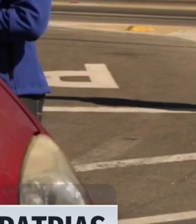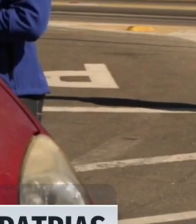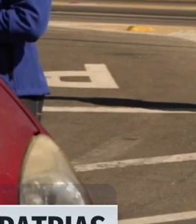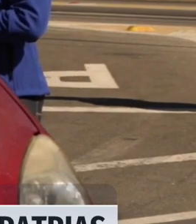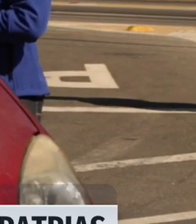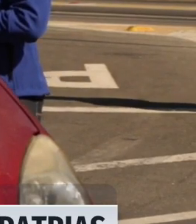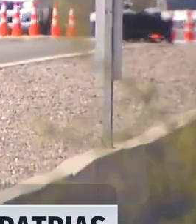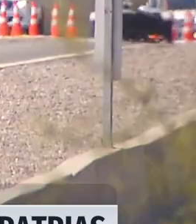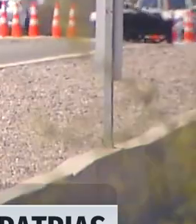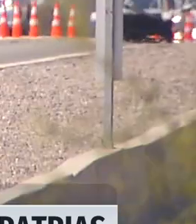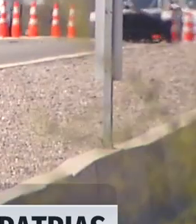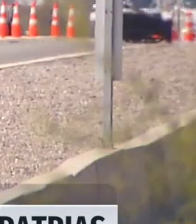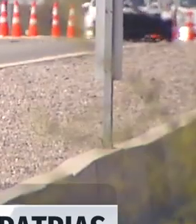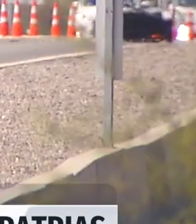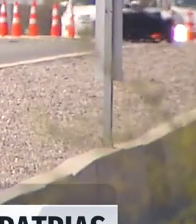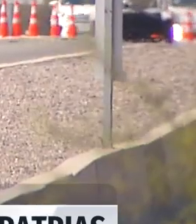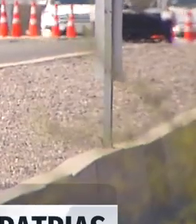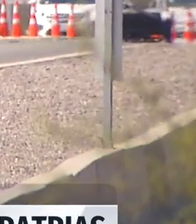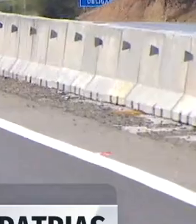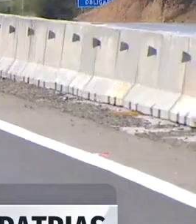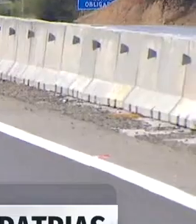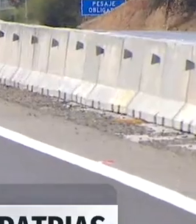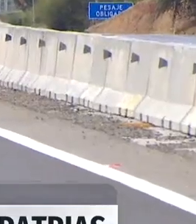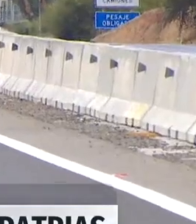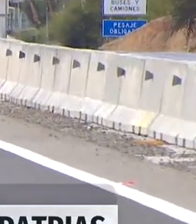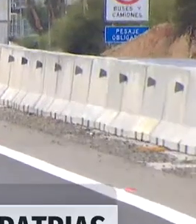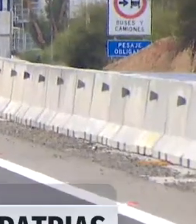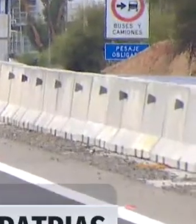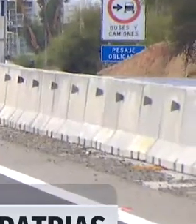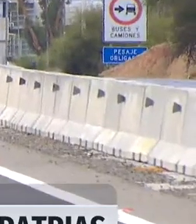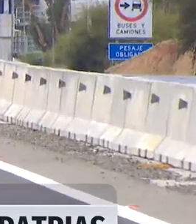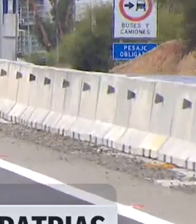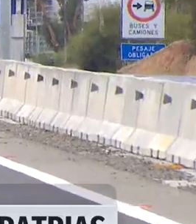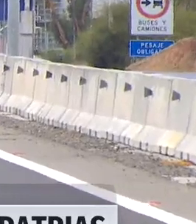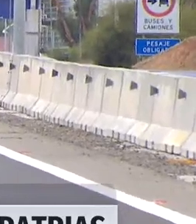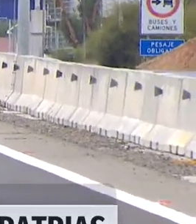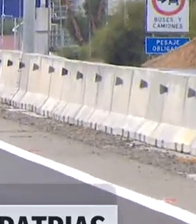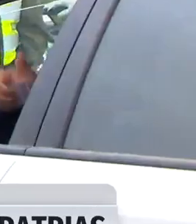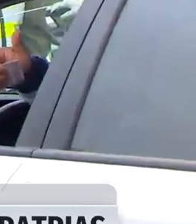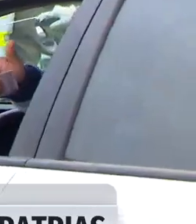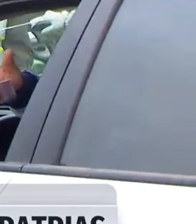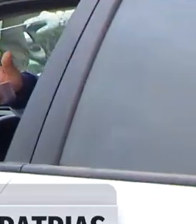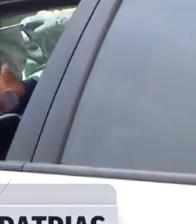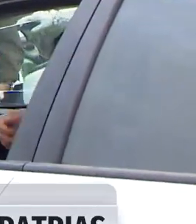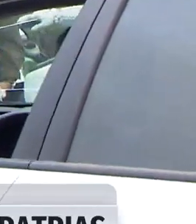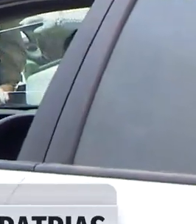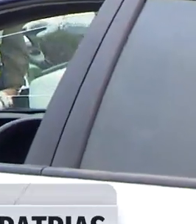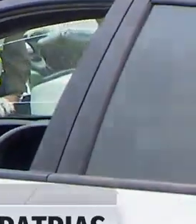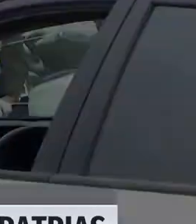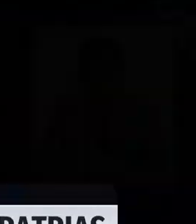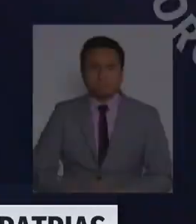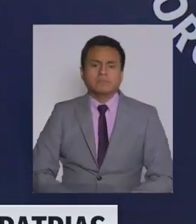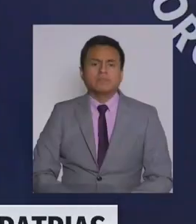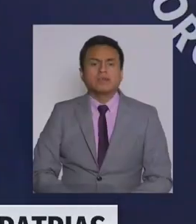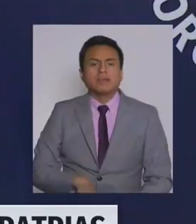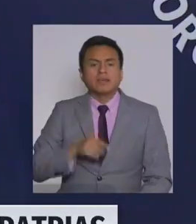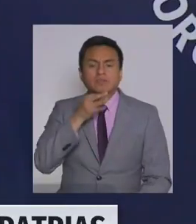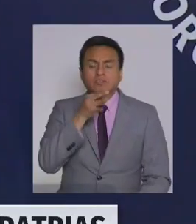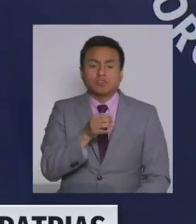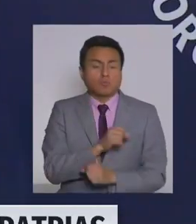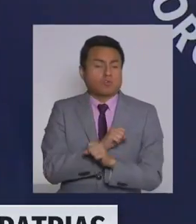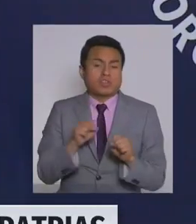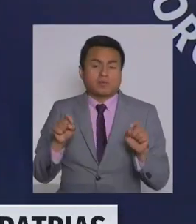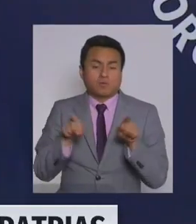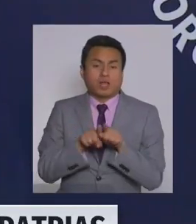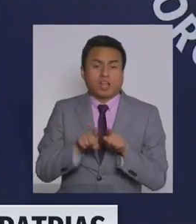ministerio de salud descartaron que haya riesgos de perder la trazabilidad e hicieron un llamado a respetar las medidas hemos dicho no podemos